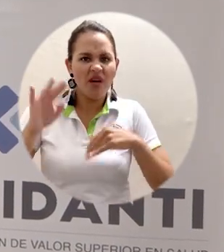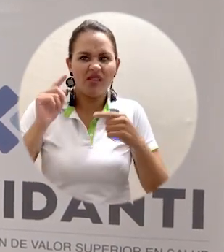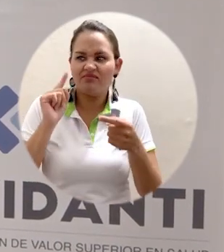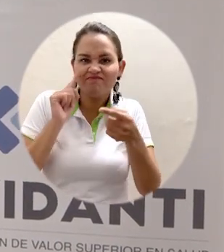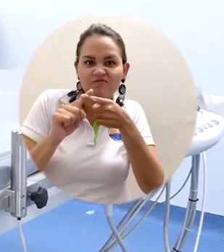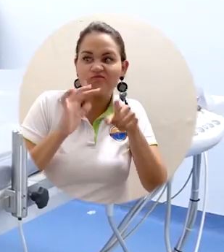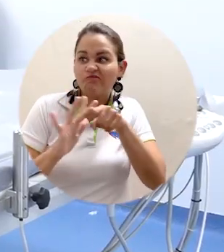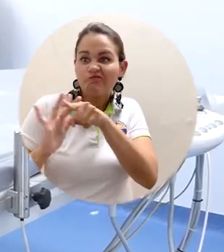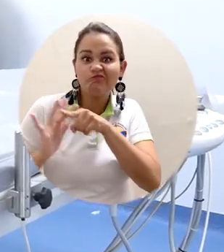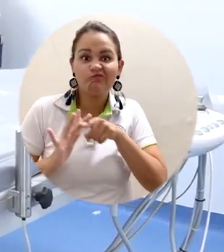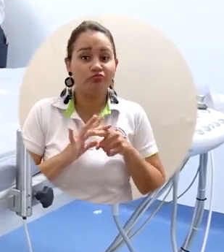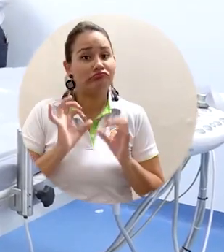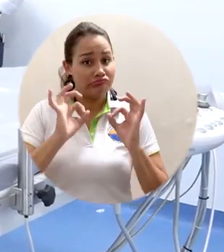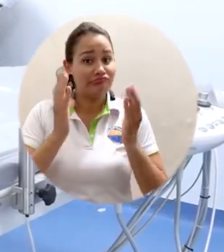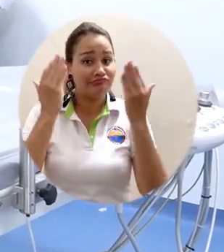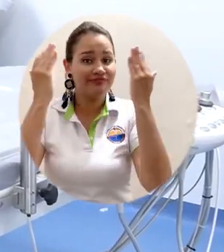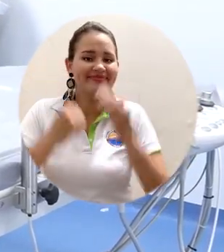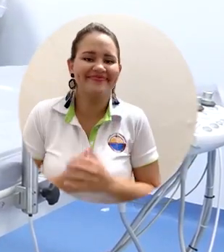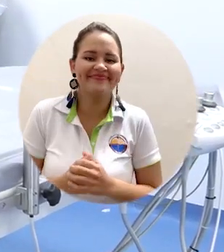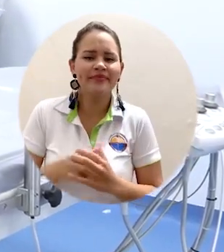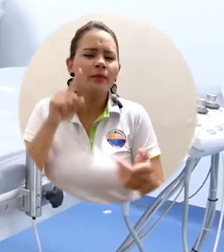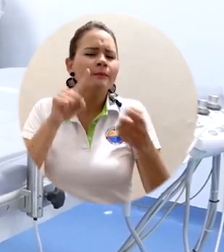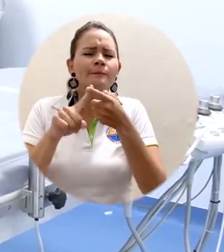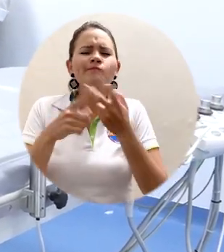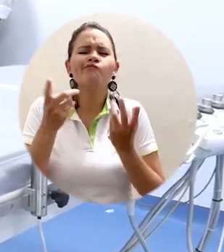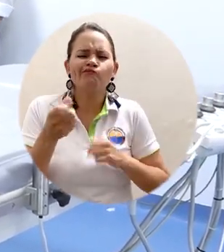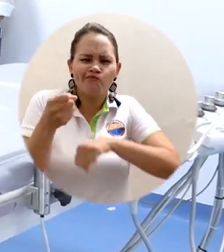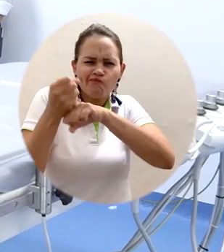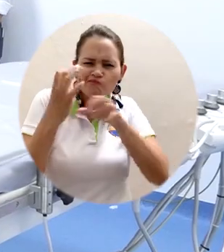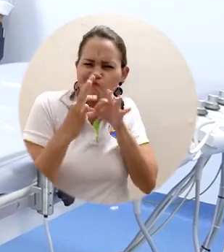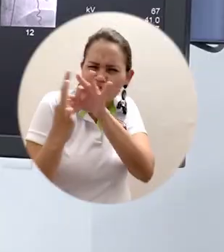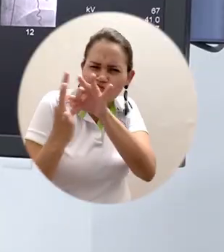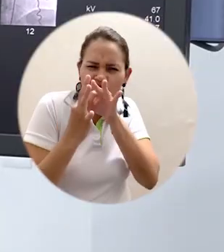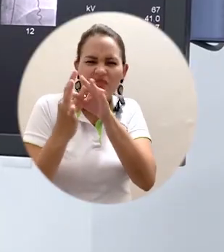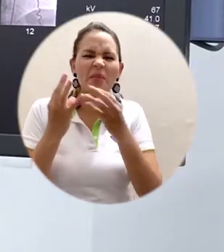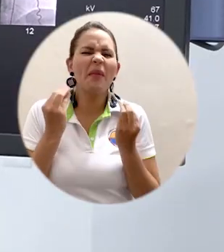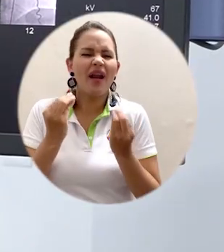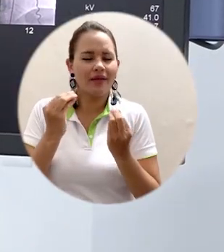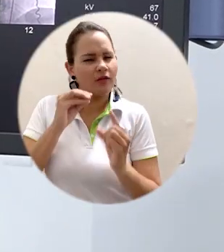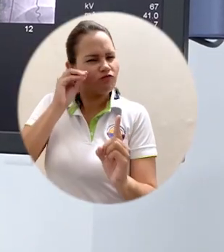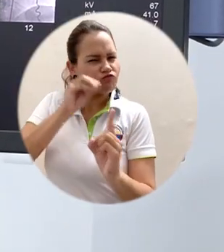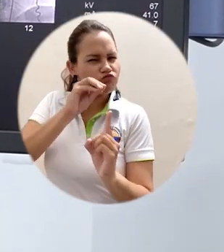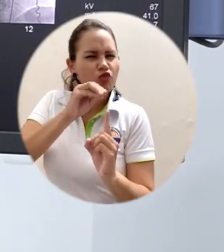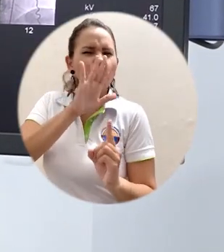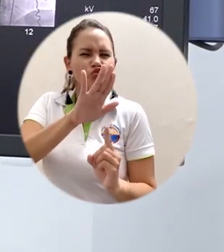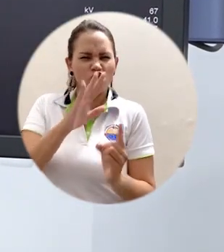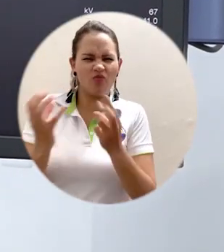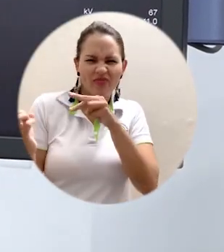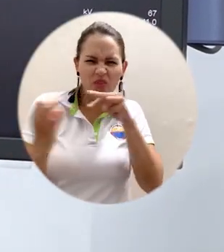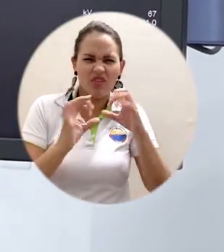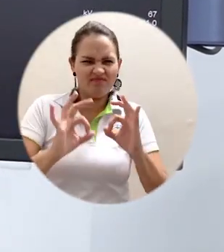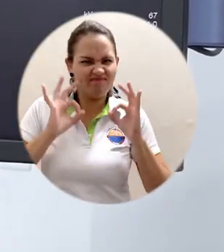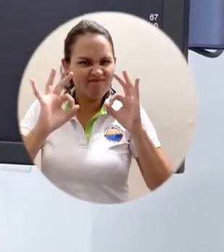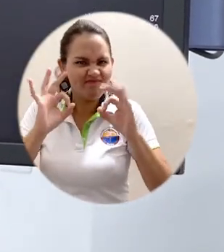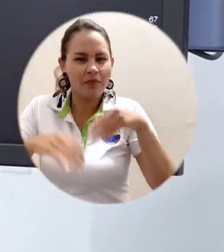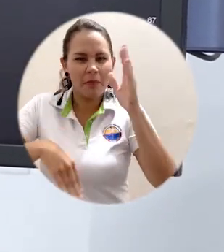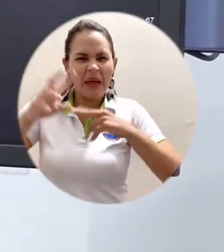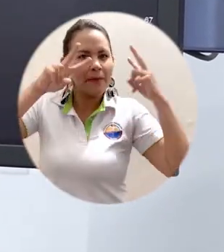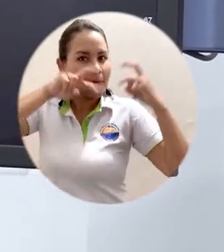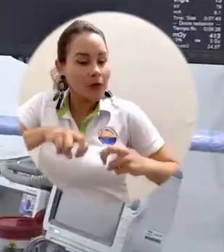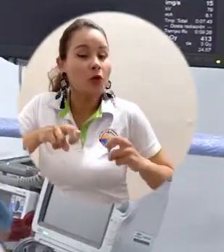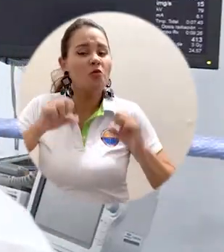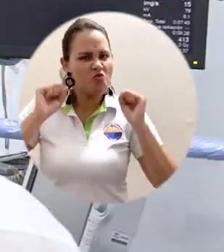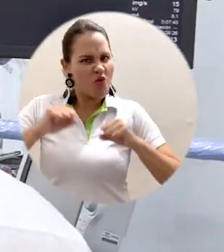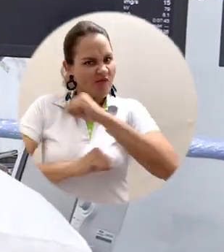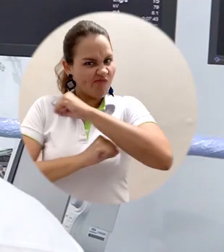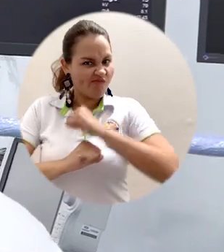estén formando con la tecnología. La alianza interinstitucional que se busca está enfocada en fortalecer procesos de educación, investigación y extensión